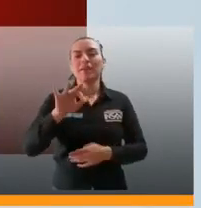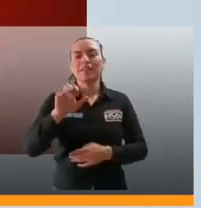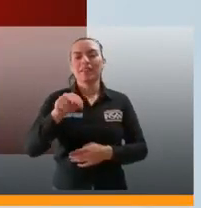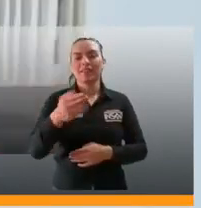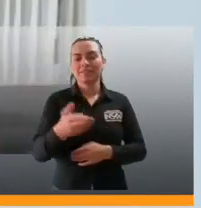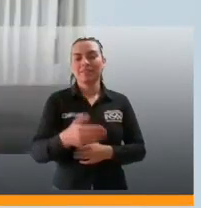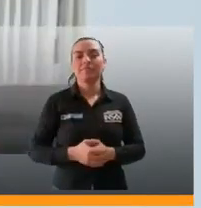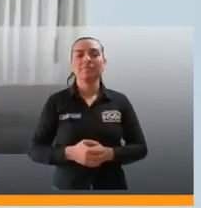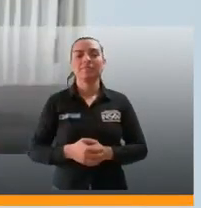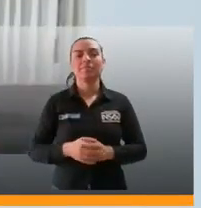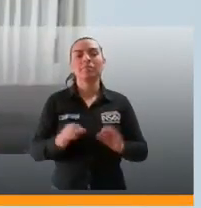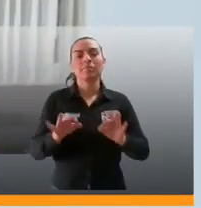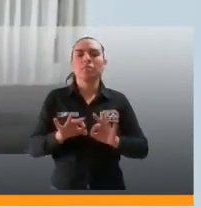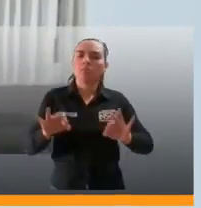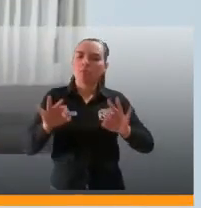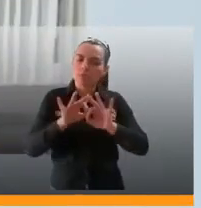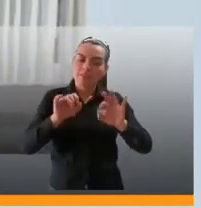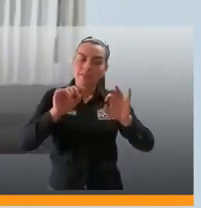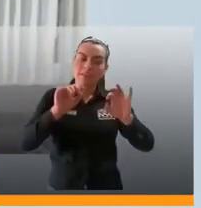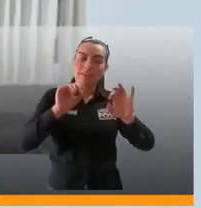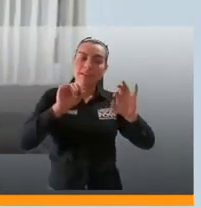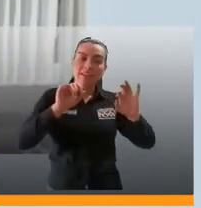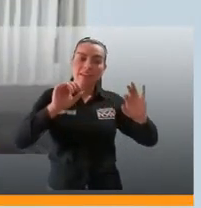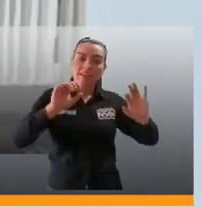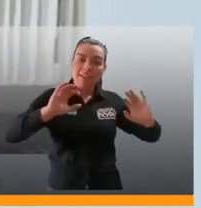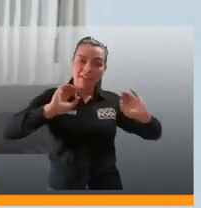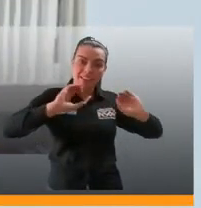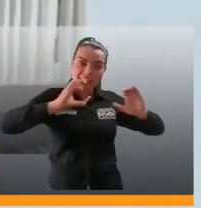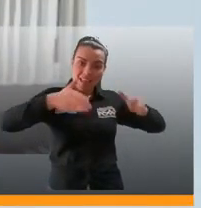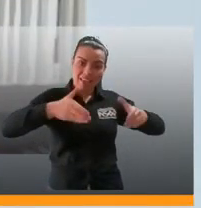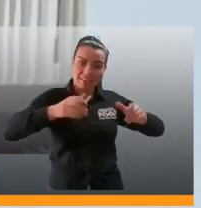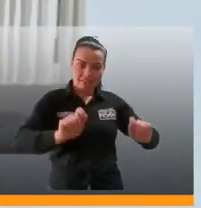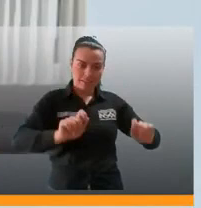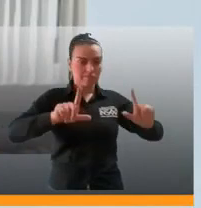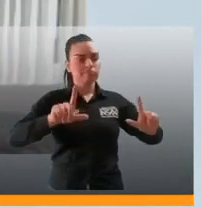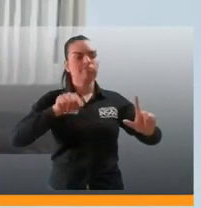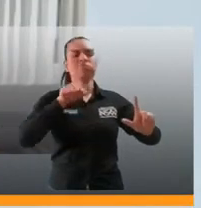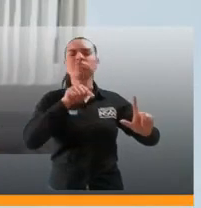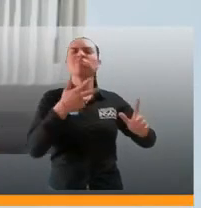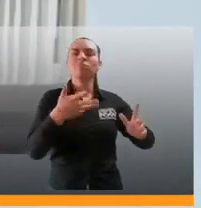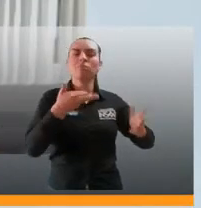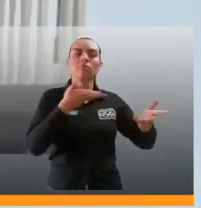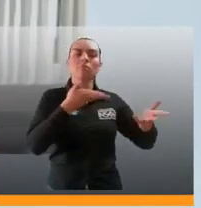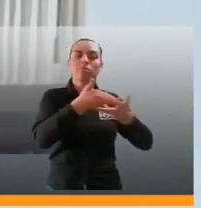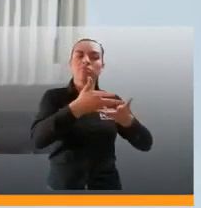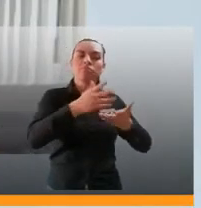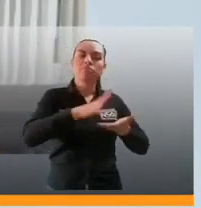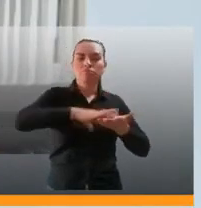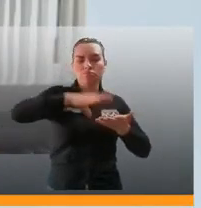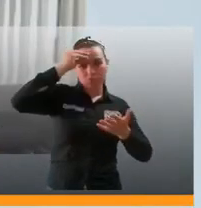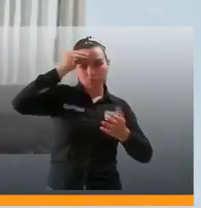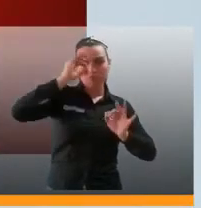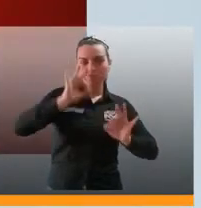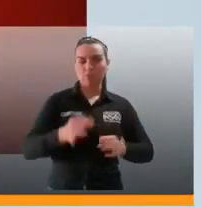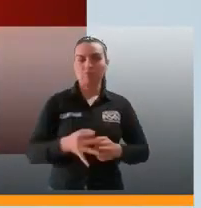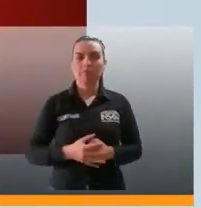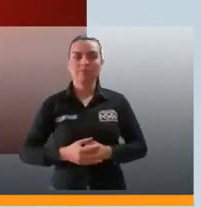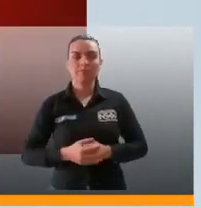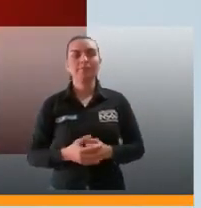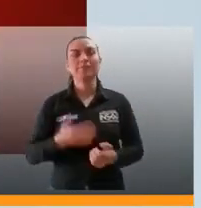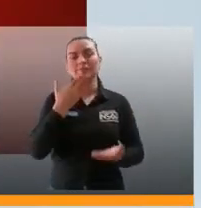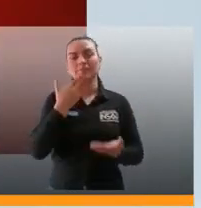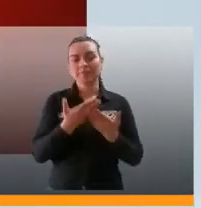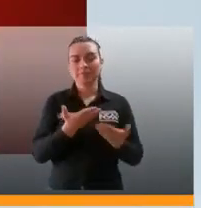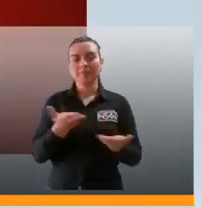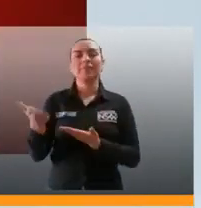Construir ambientes donde el estudiante operacionalice su conocimiento. Muchas gracias, Adriana